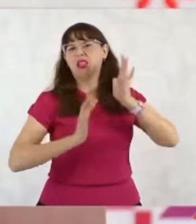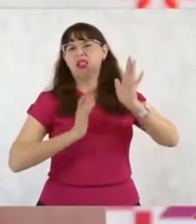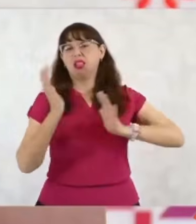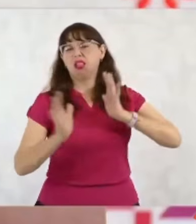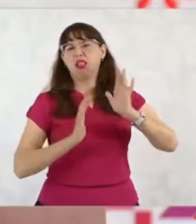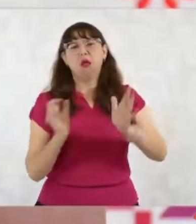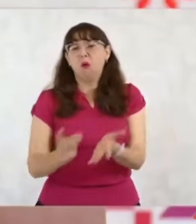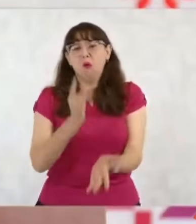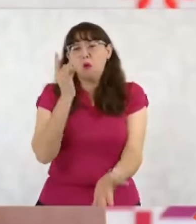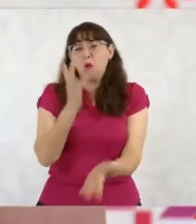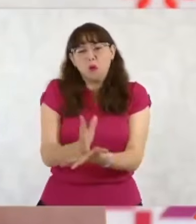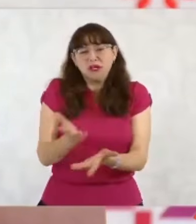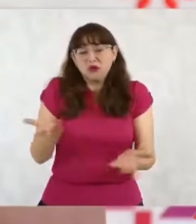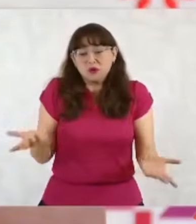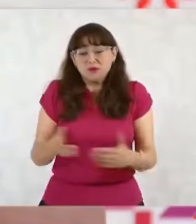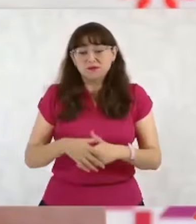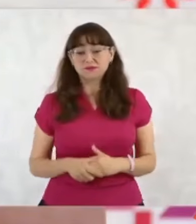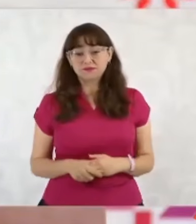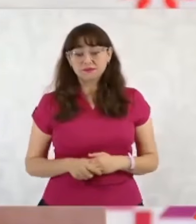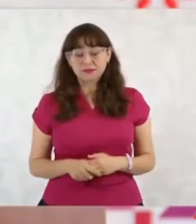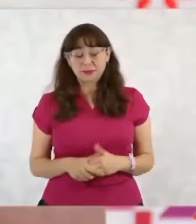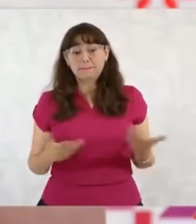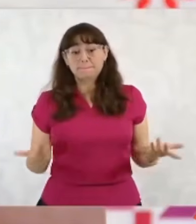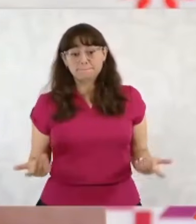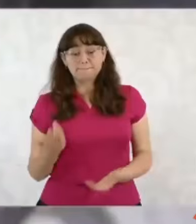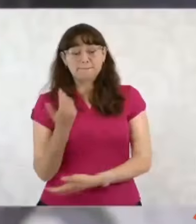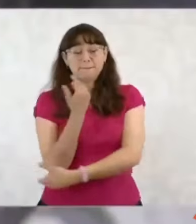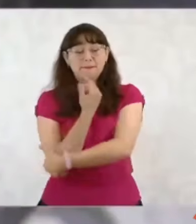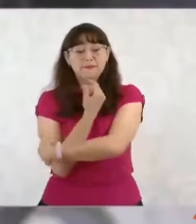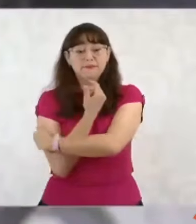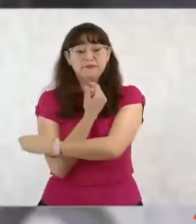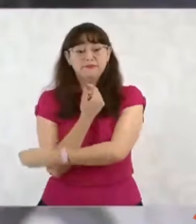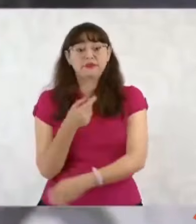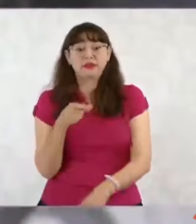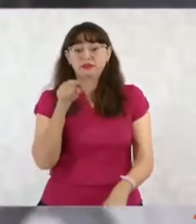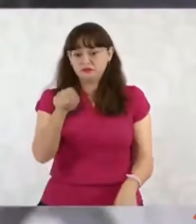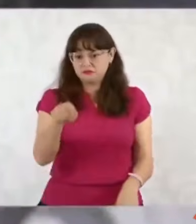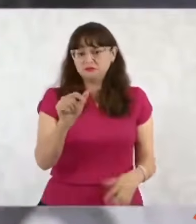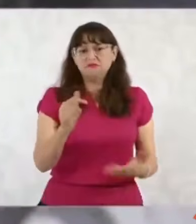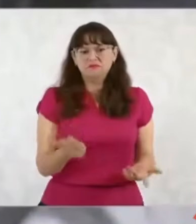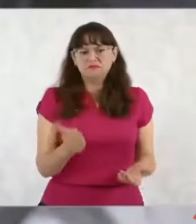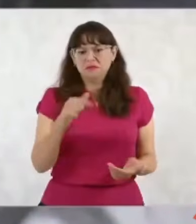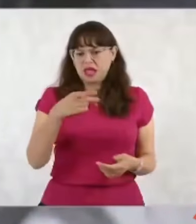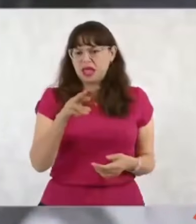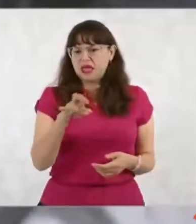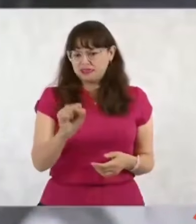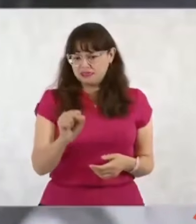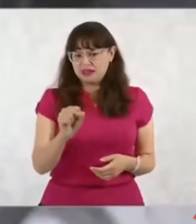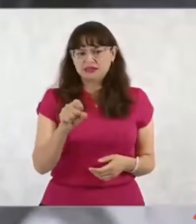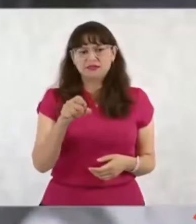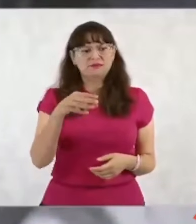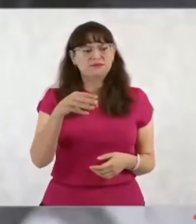se le quita la visa, él decide hacerlo público con una carta